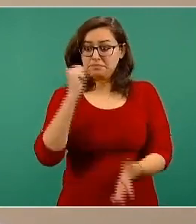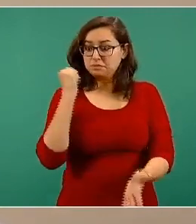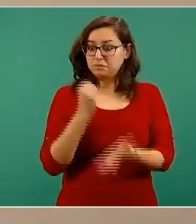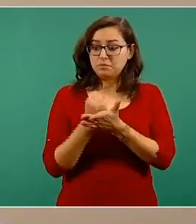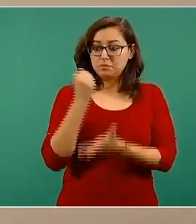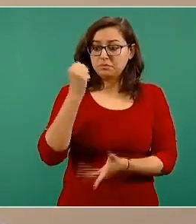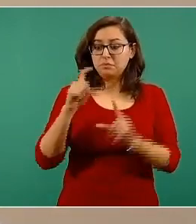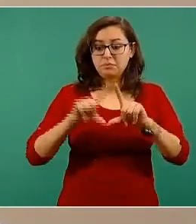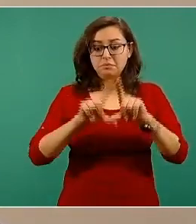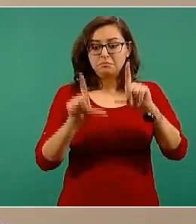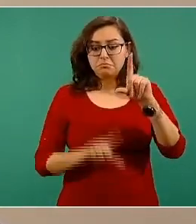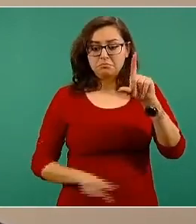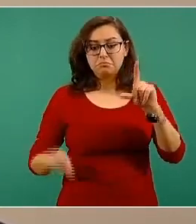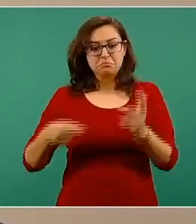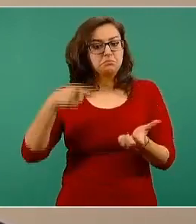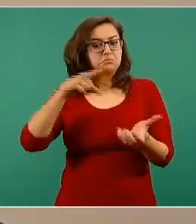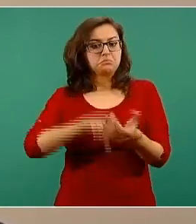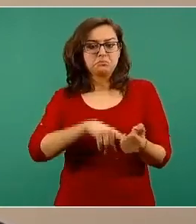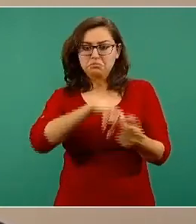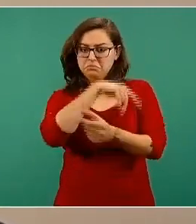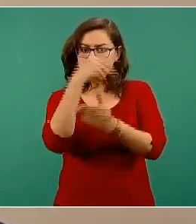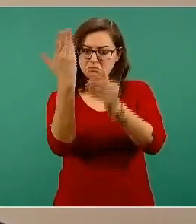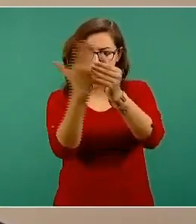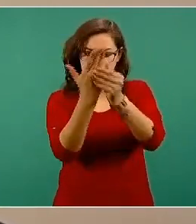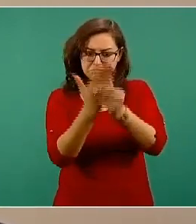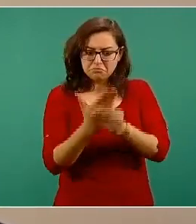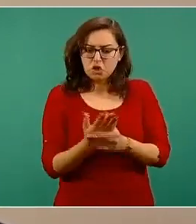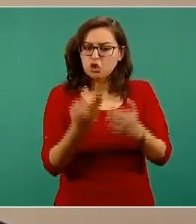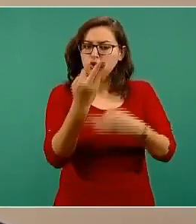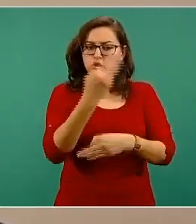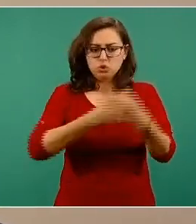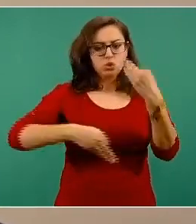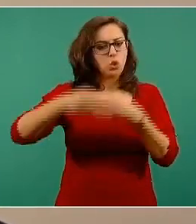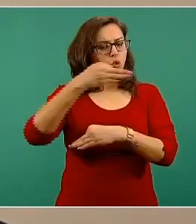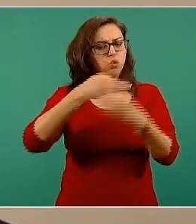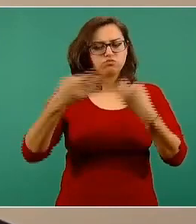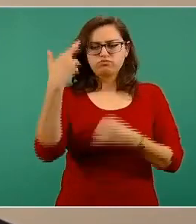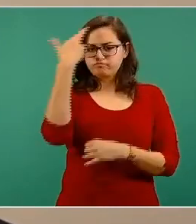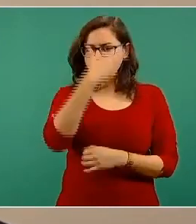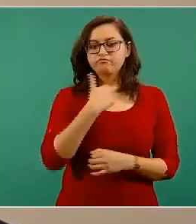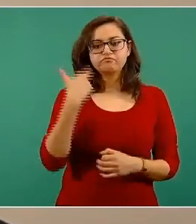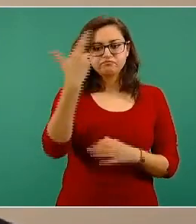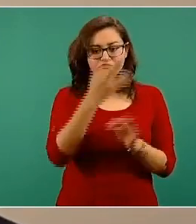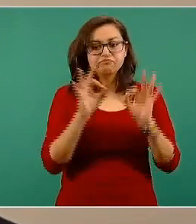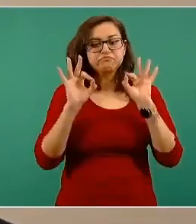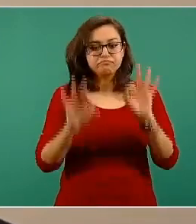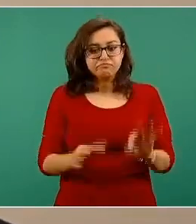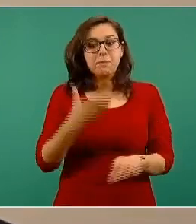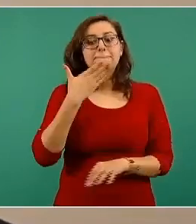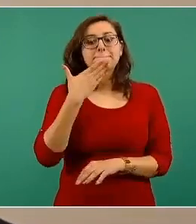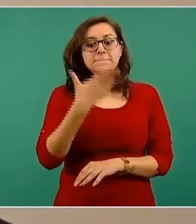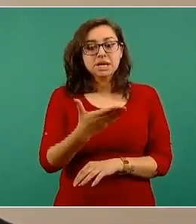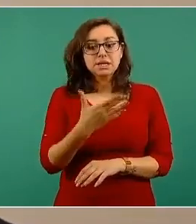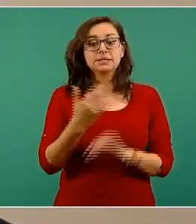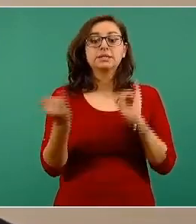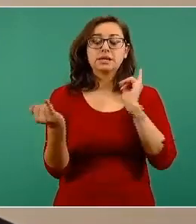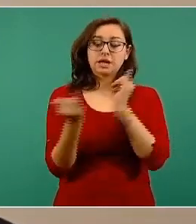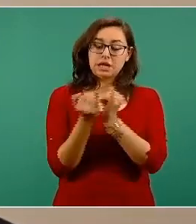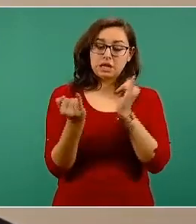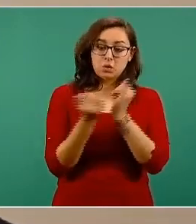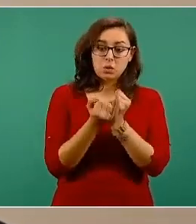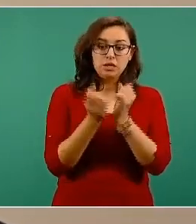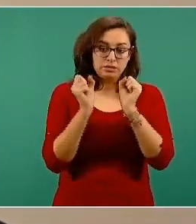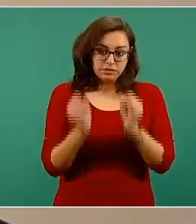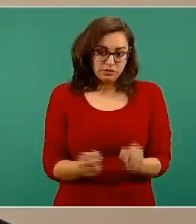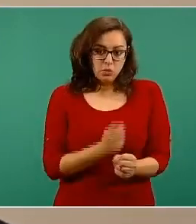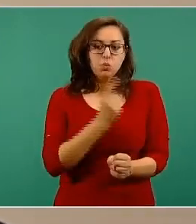territorio mexicano, pues cuenta con esta revisión y cuenta obviamente con esta emisión de